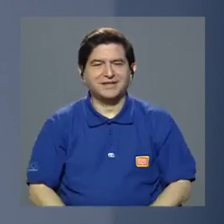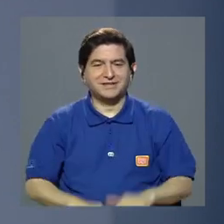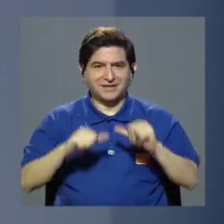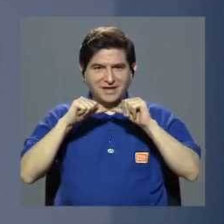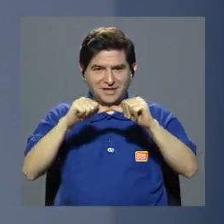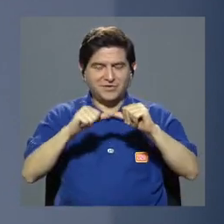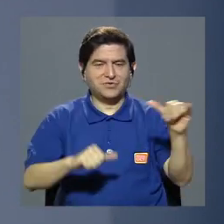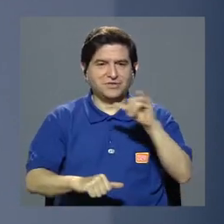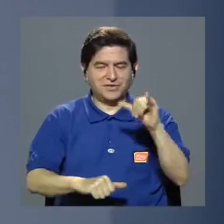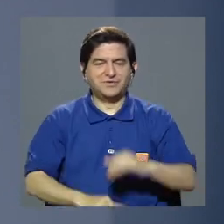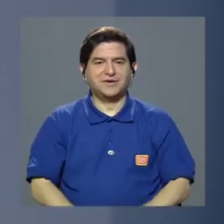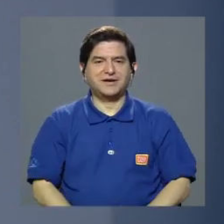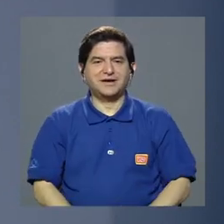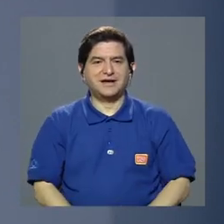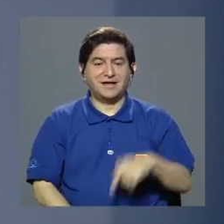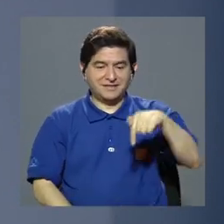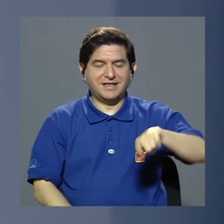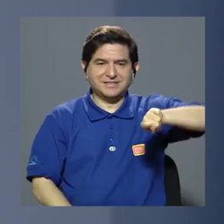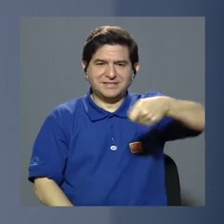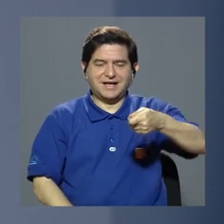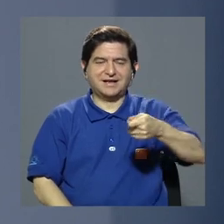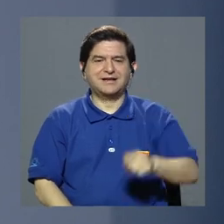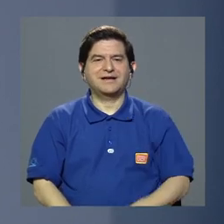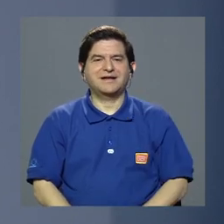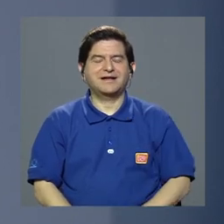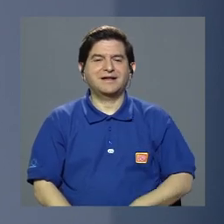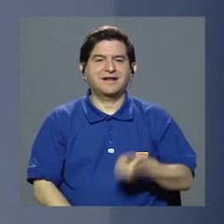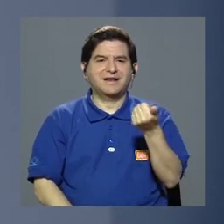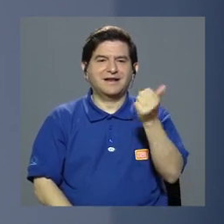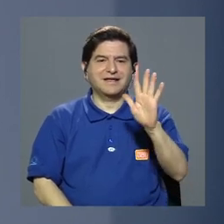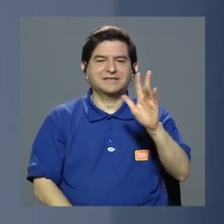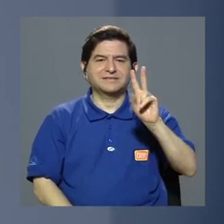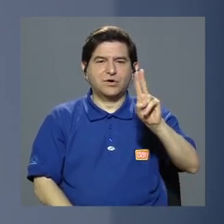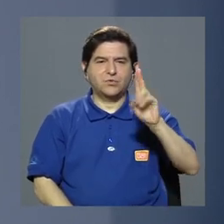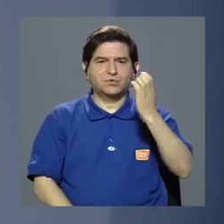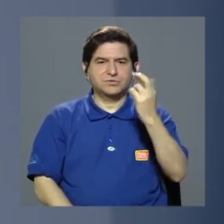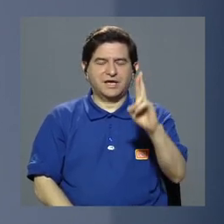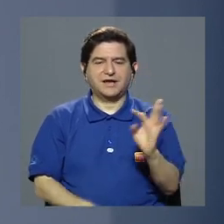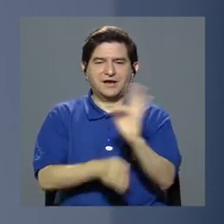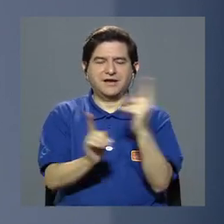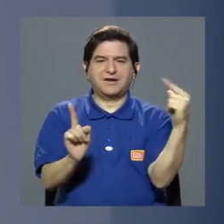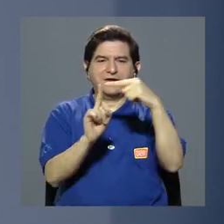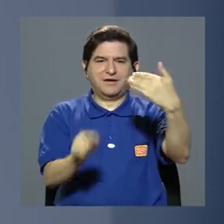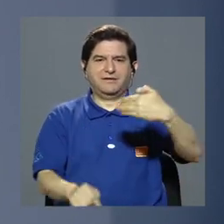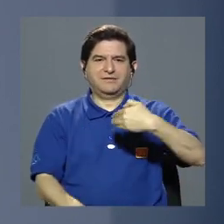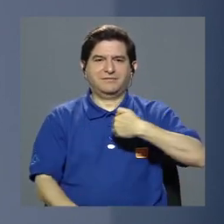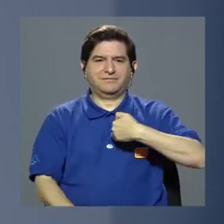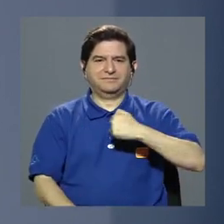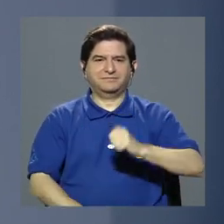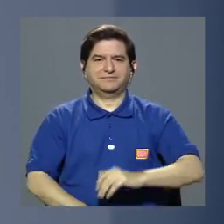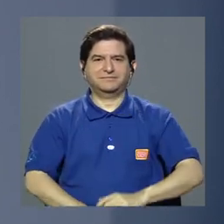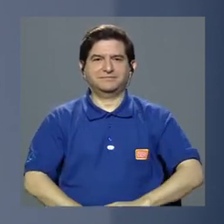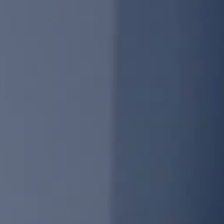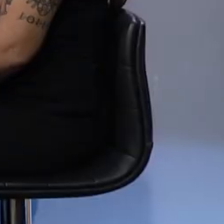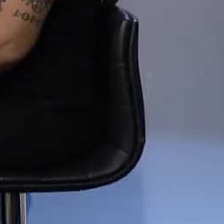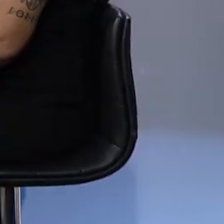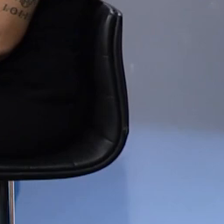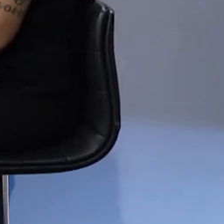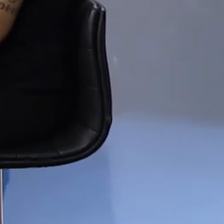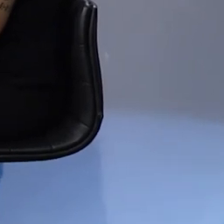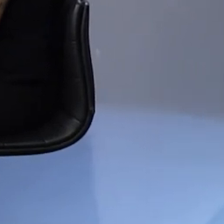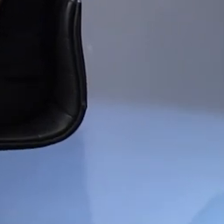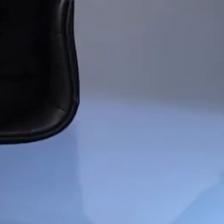y sigue en sintonía también desde su canal 15 user en donde hacemos televisión con sentido